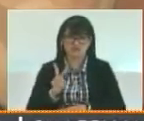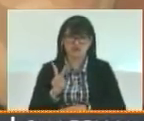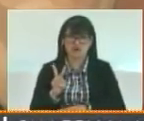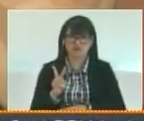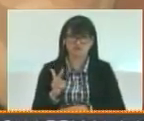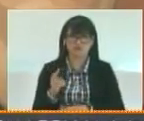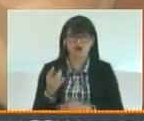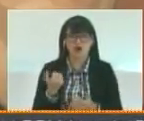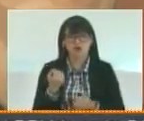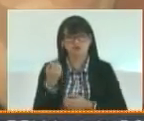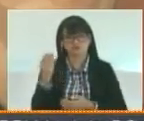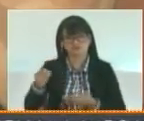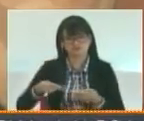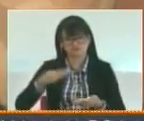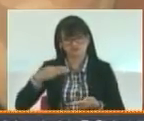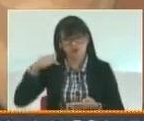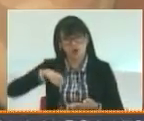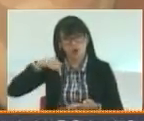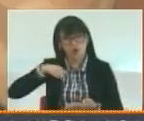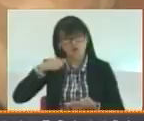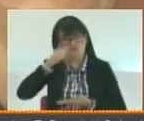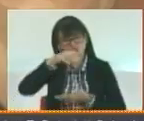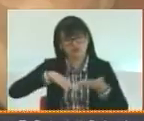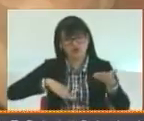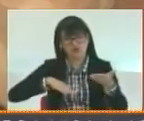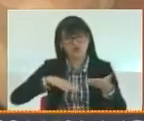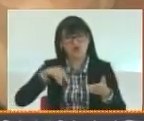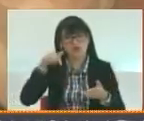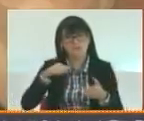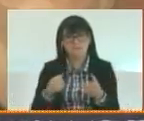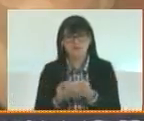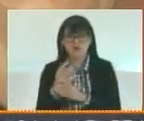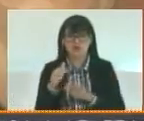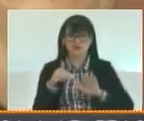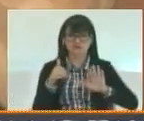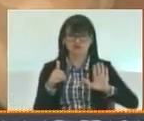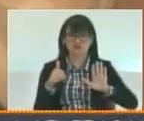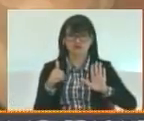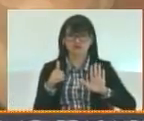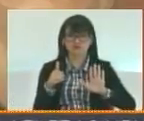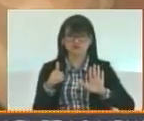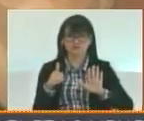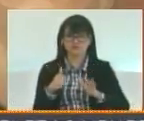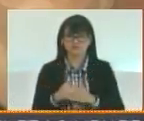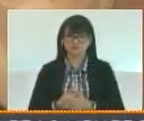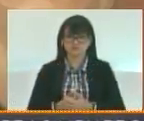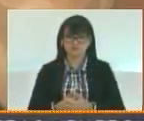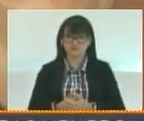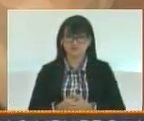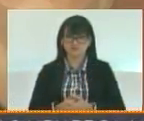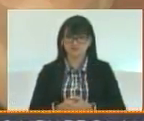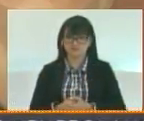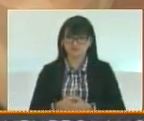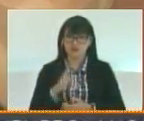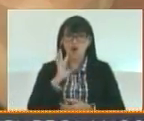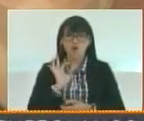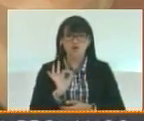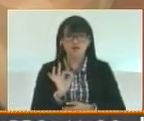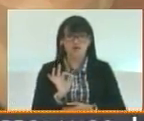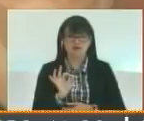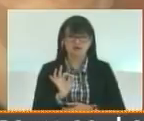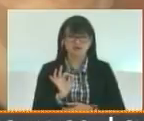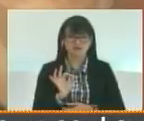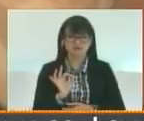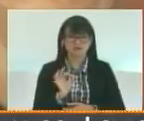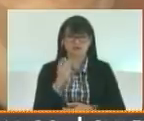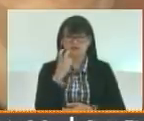manos, fechada en Ottawa, mayo 16. Esta es la original en